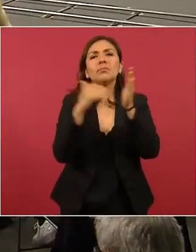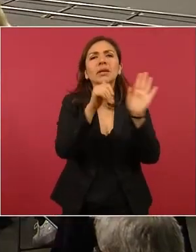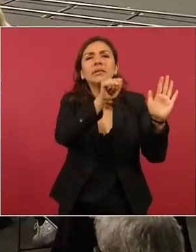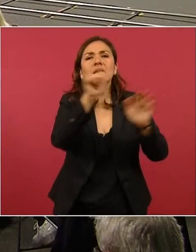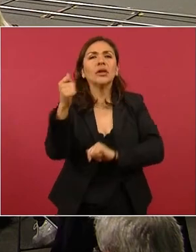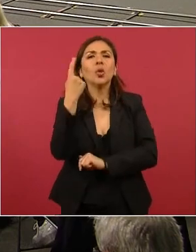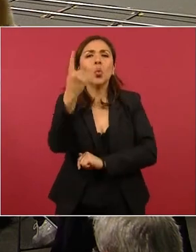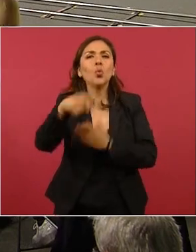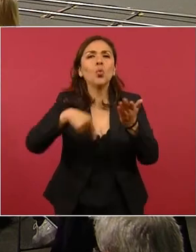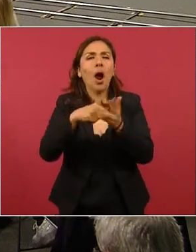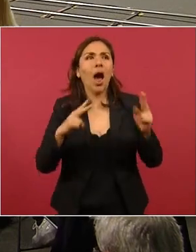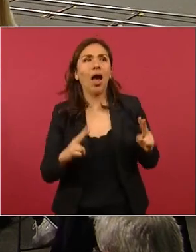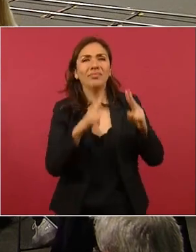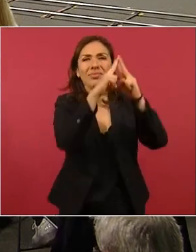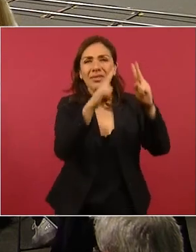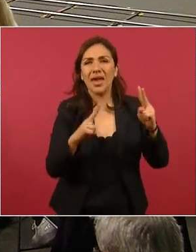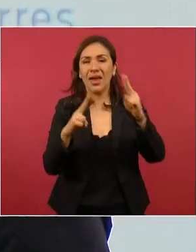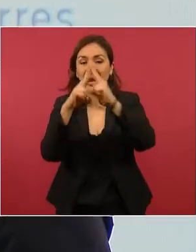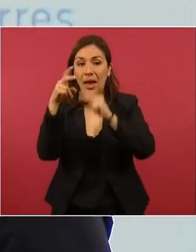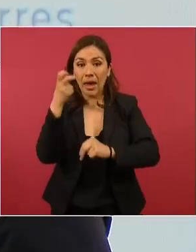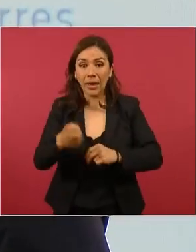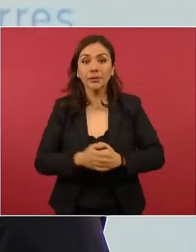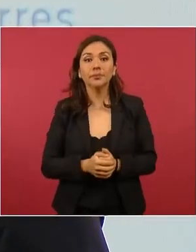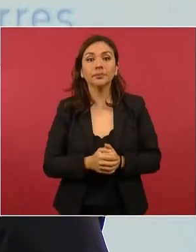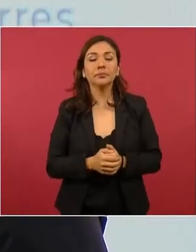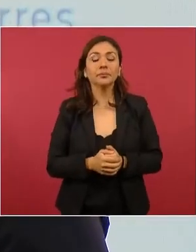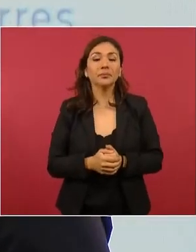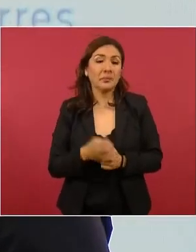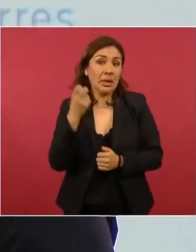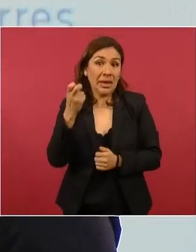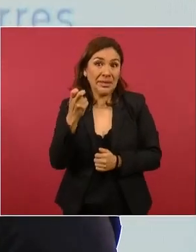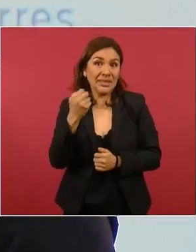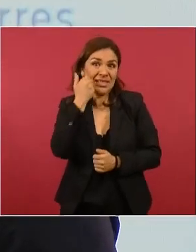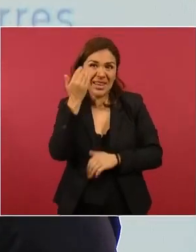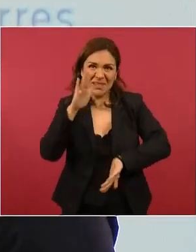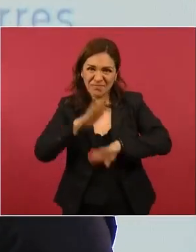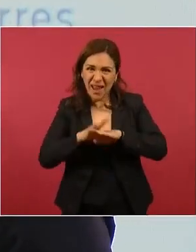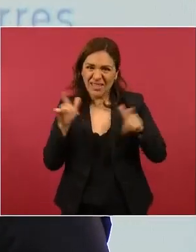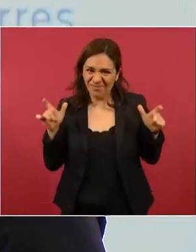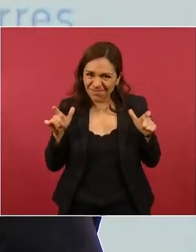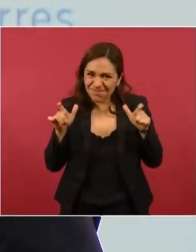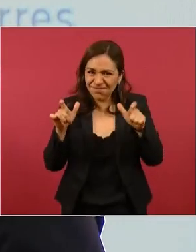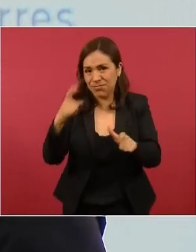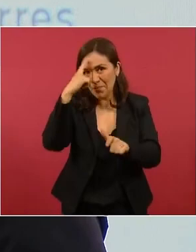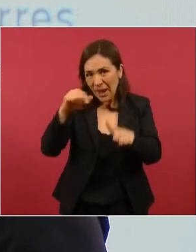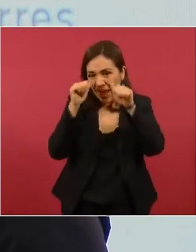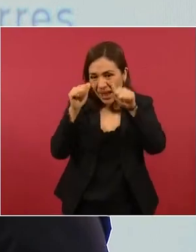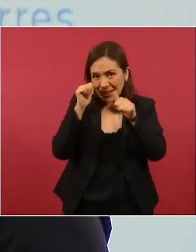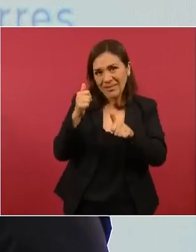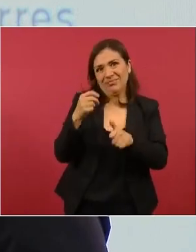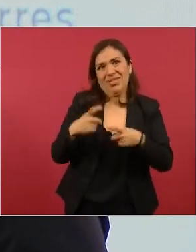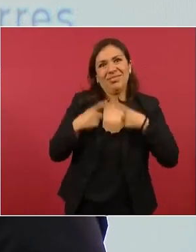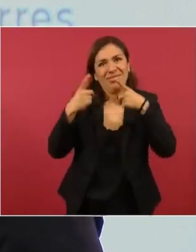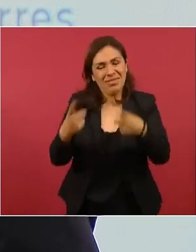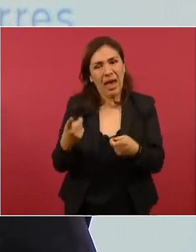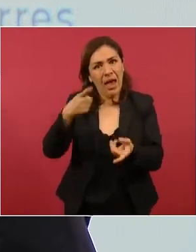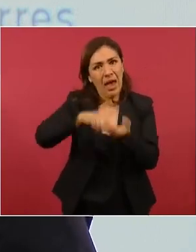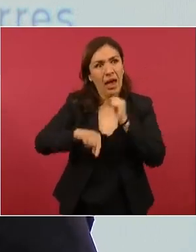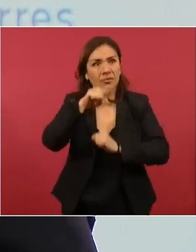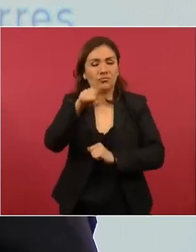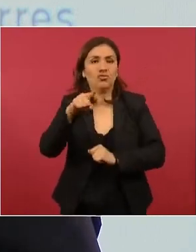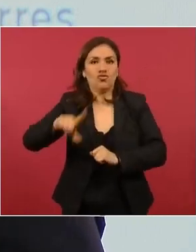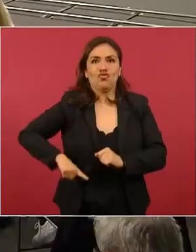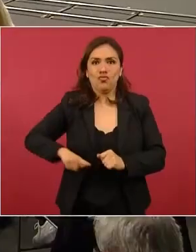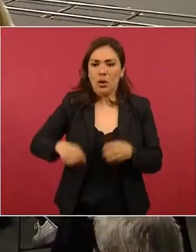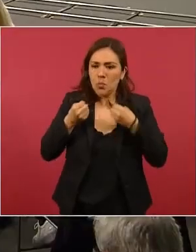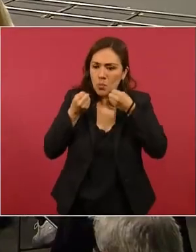12.601 antenas. La virtud de este despliegue y de este otro servicio público que está implementando el